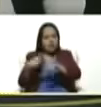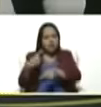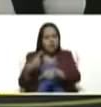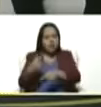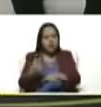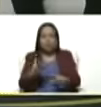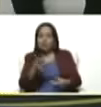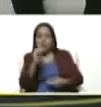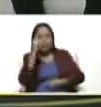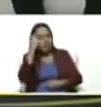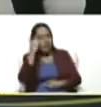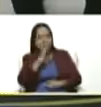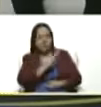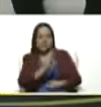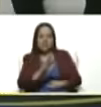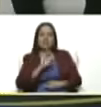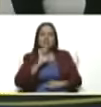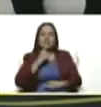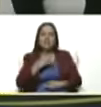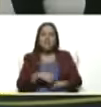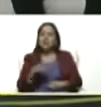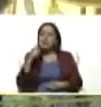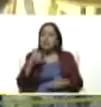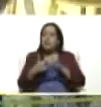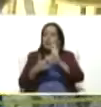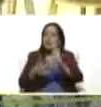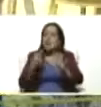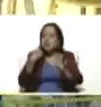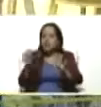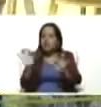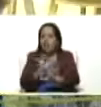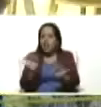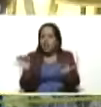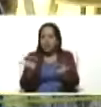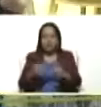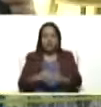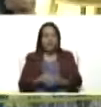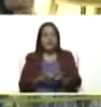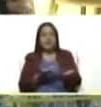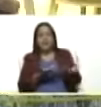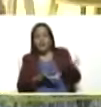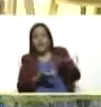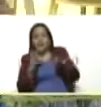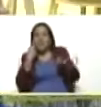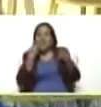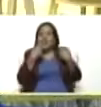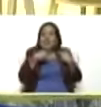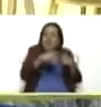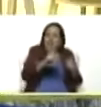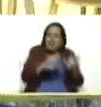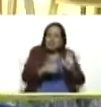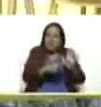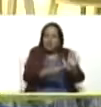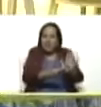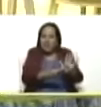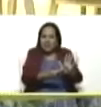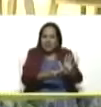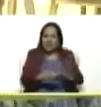absoluto. En absoluto. Ellos no saben. No se ha filtrado. Bueno... Ahí intentaron filtrarlo ahí, y